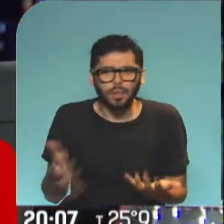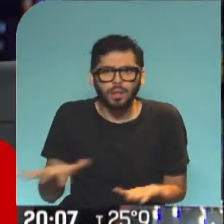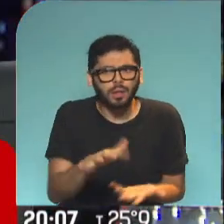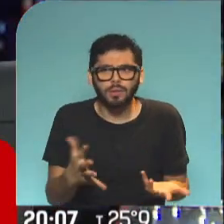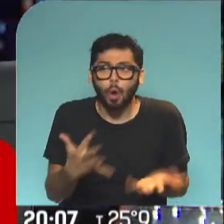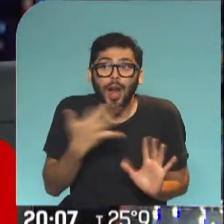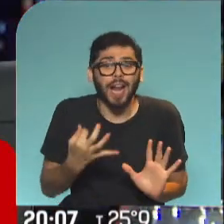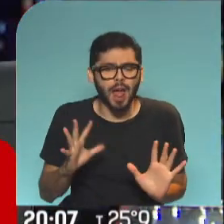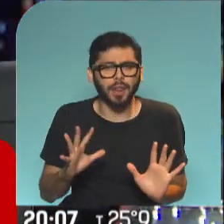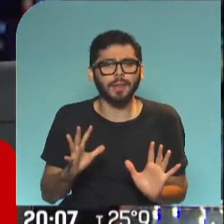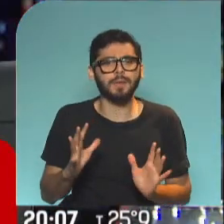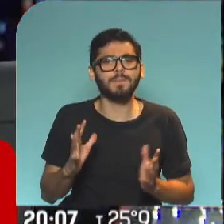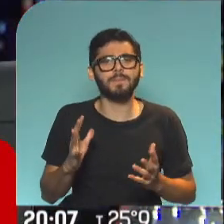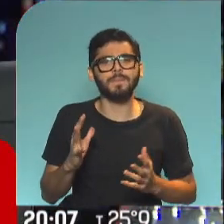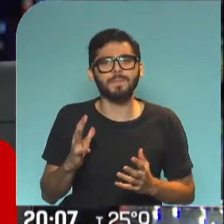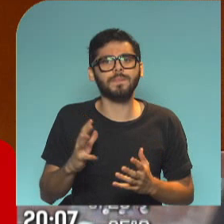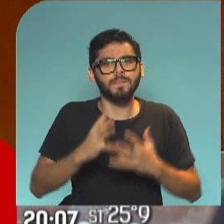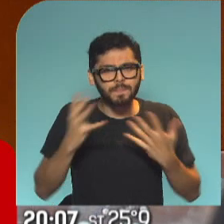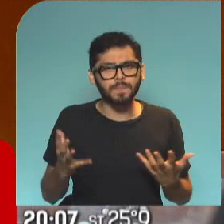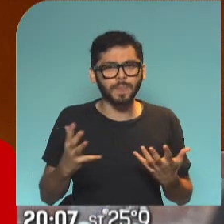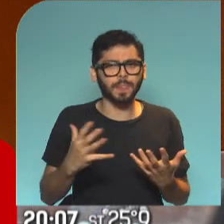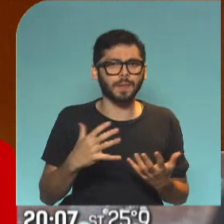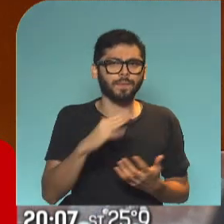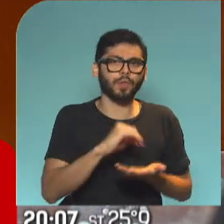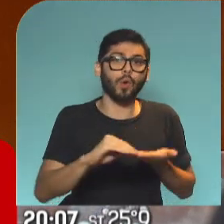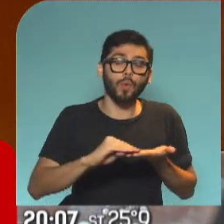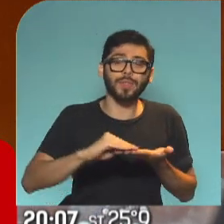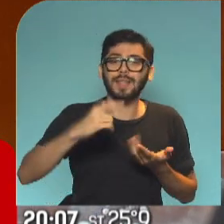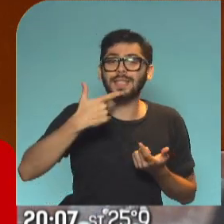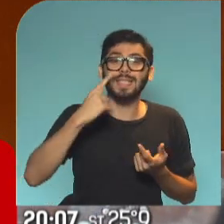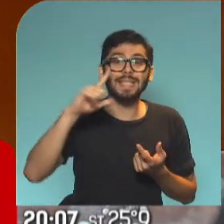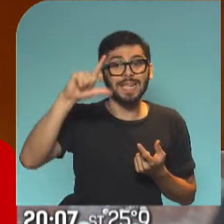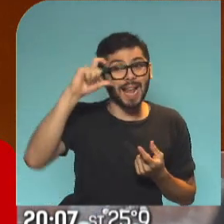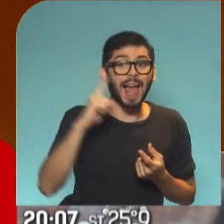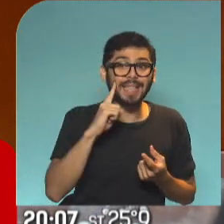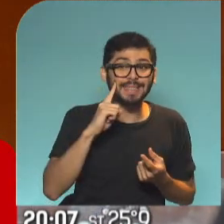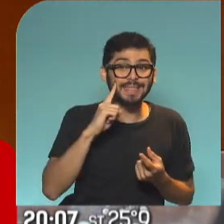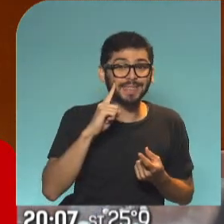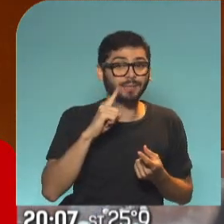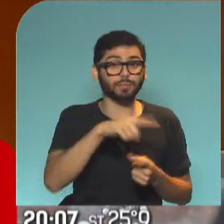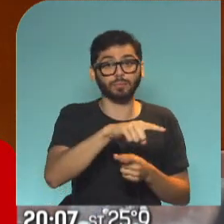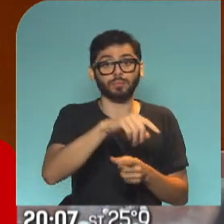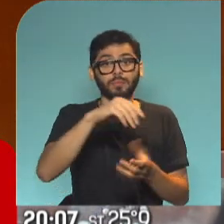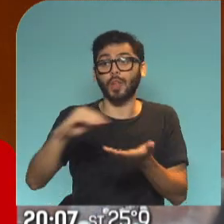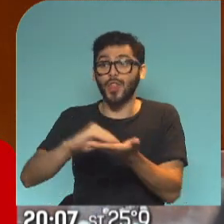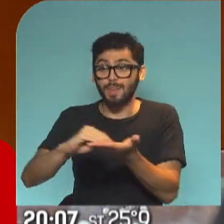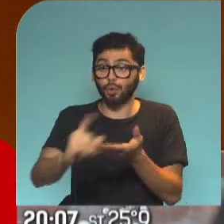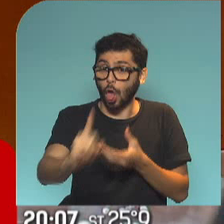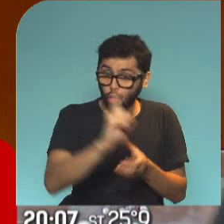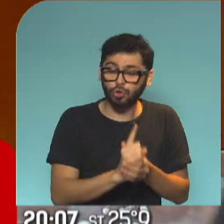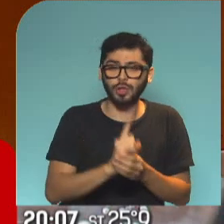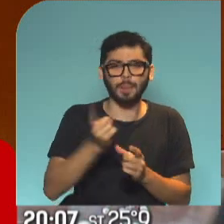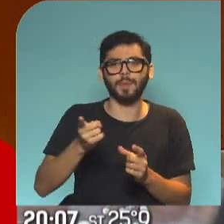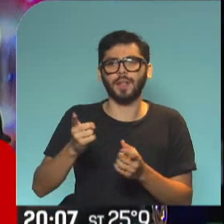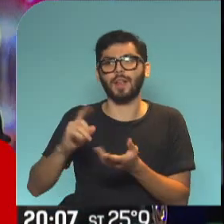realidad y sobre esto trabajamos con la doctora varices y ley en miembro de miembros de la cámara diputado nación y con el doctor a